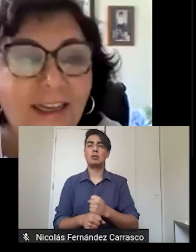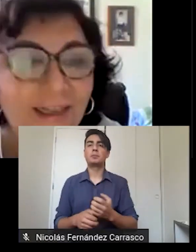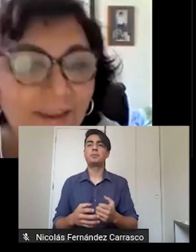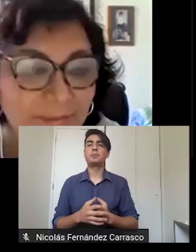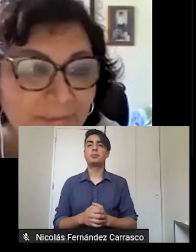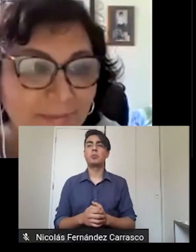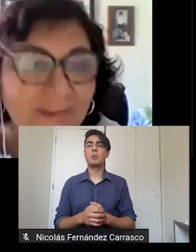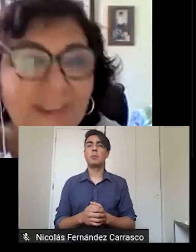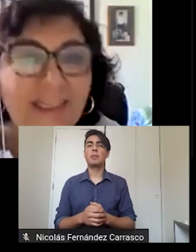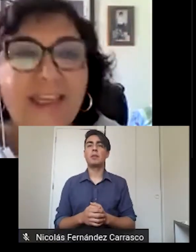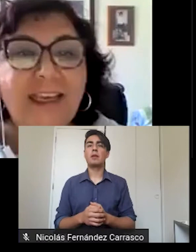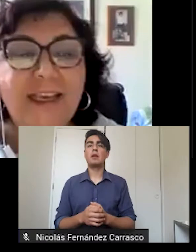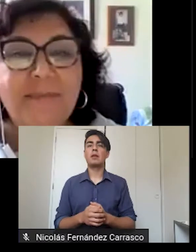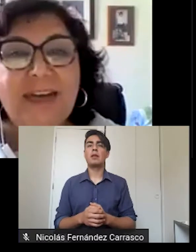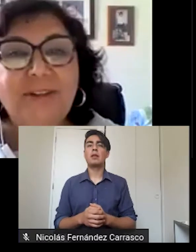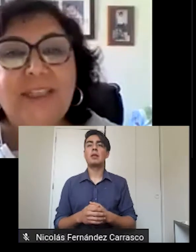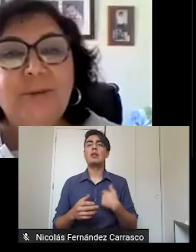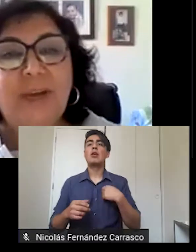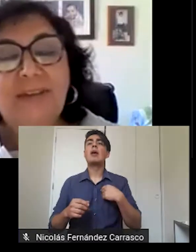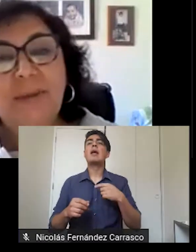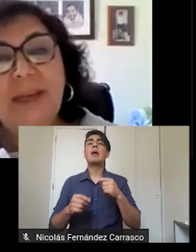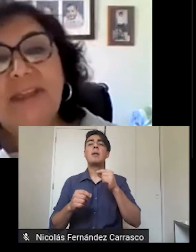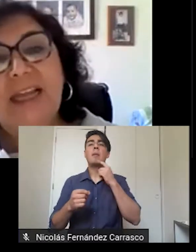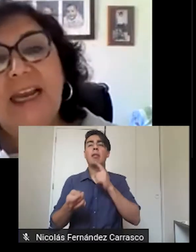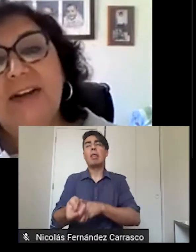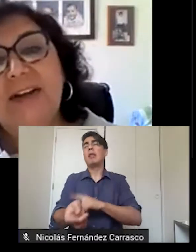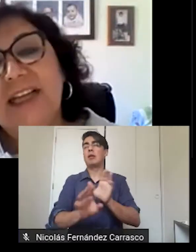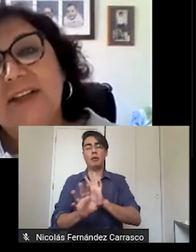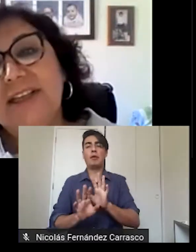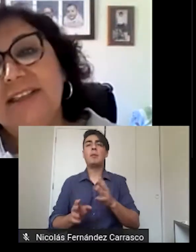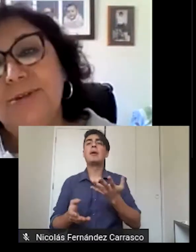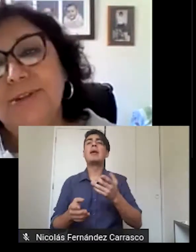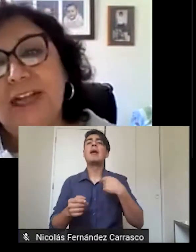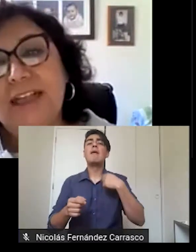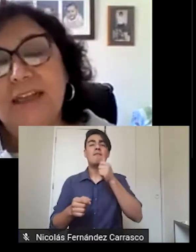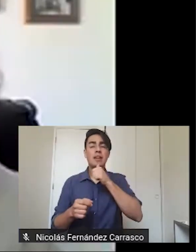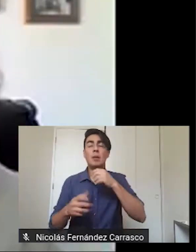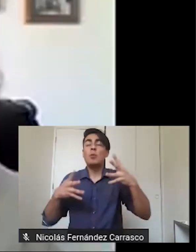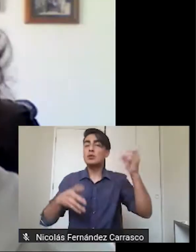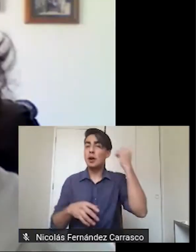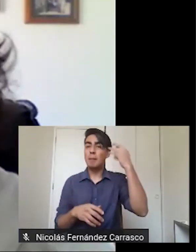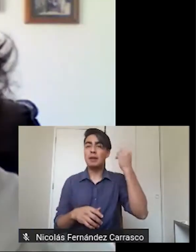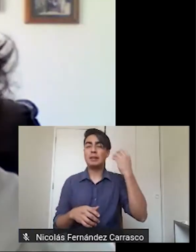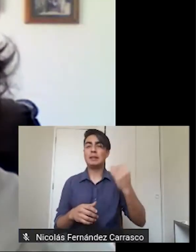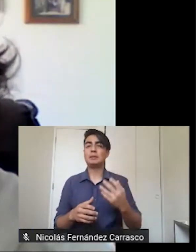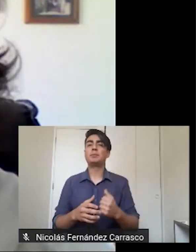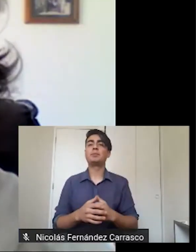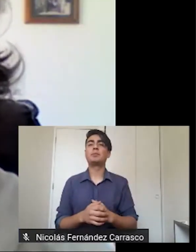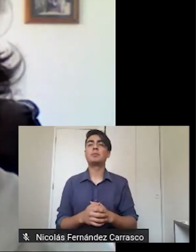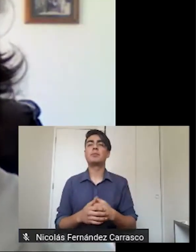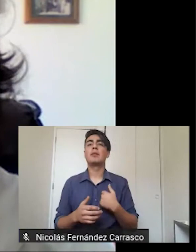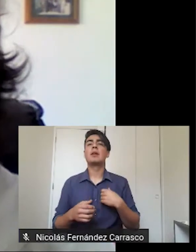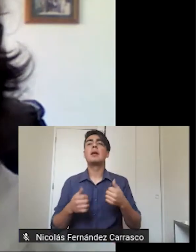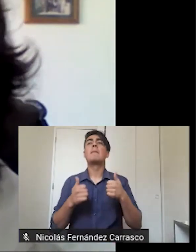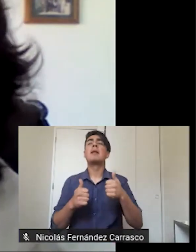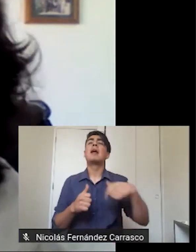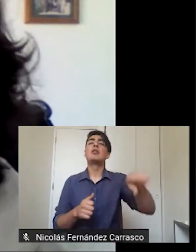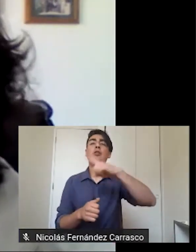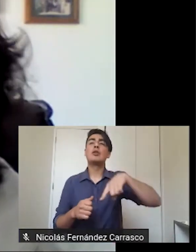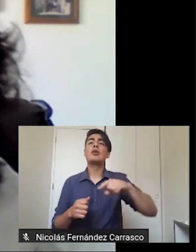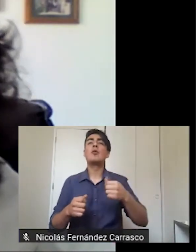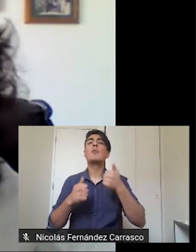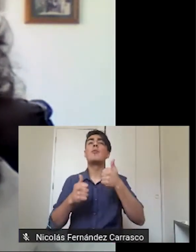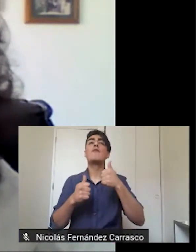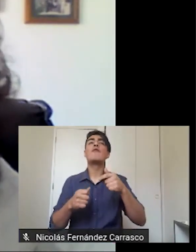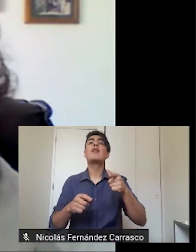Gracias, decana. Para continuar, vamos a invitar a la coordinadora institucional del programa Acceso a la Educación Superior, PASE UMCE,